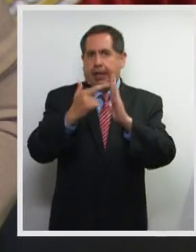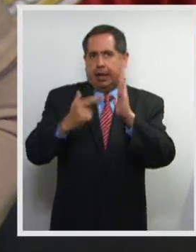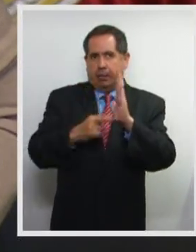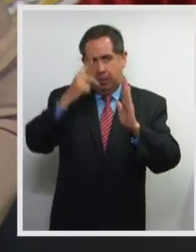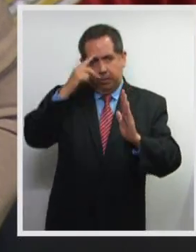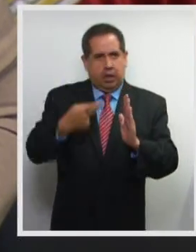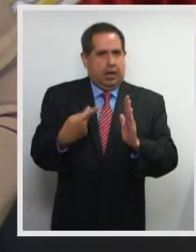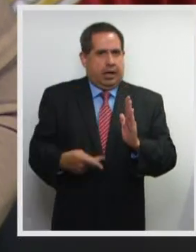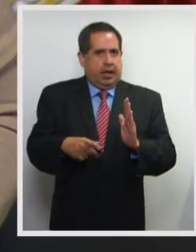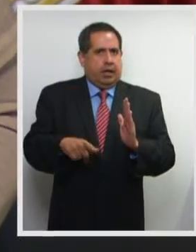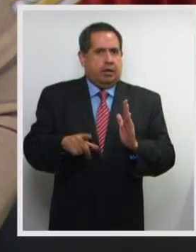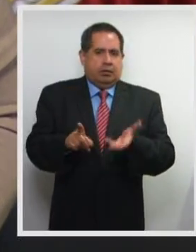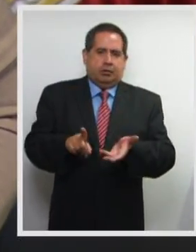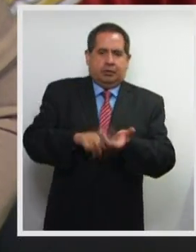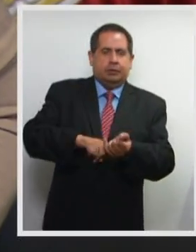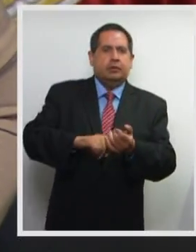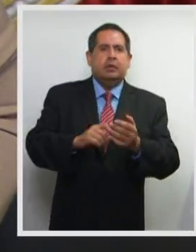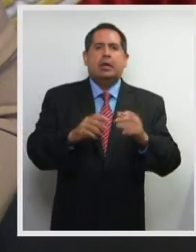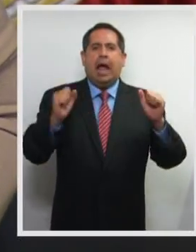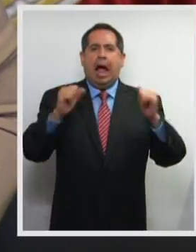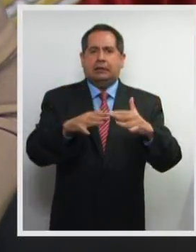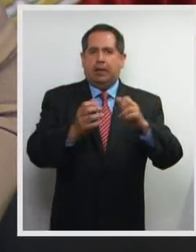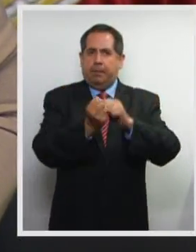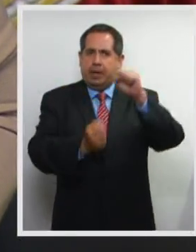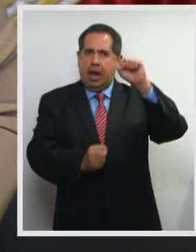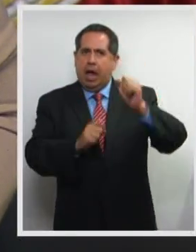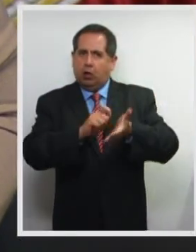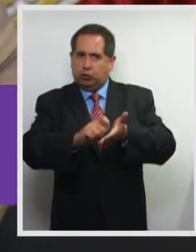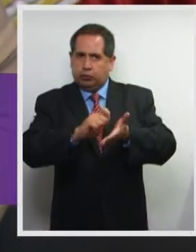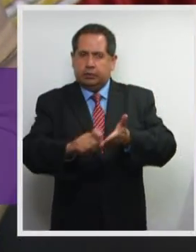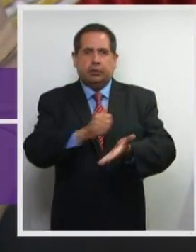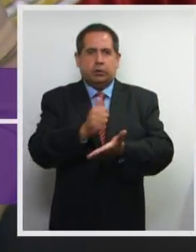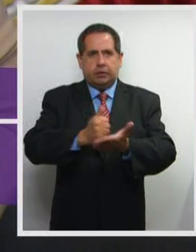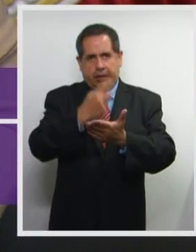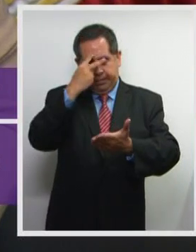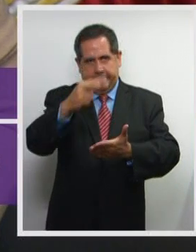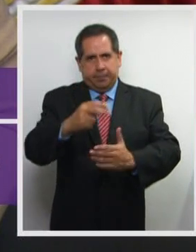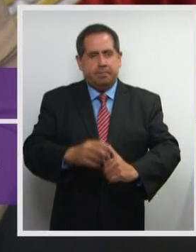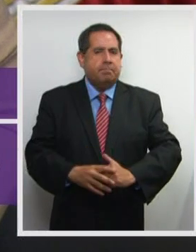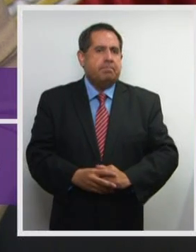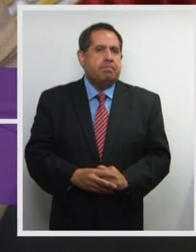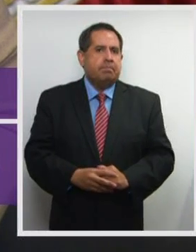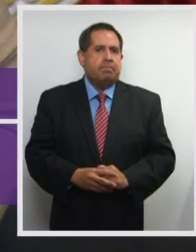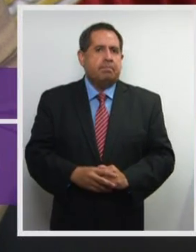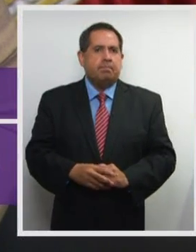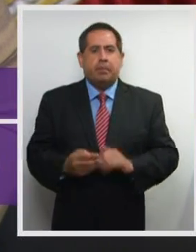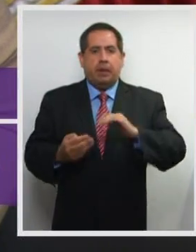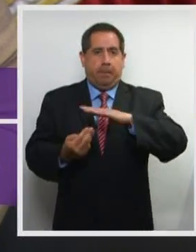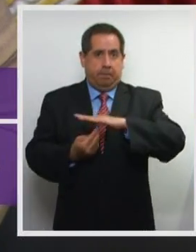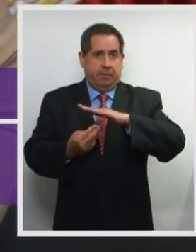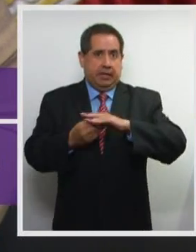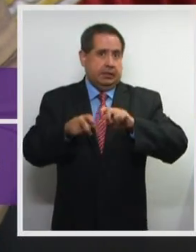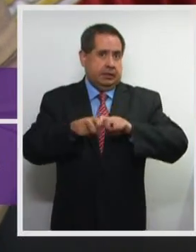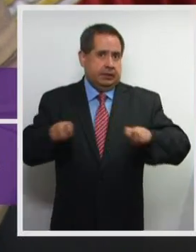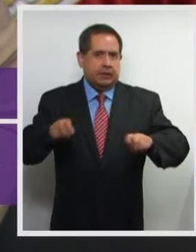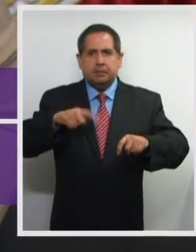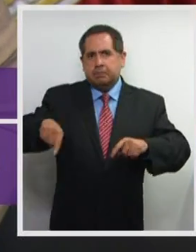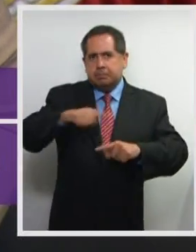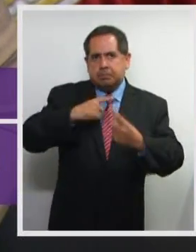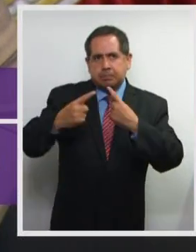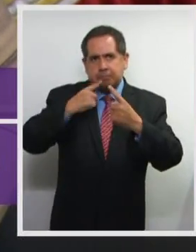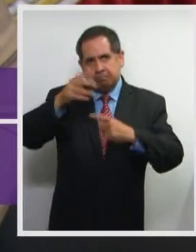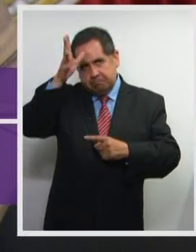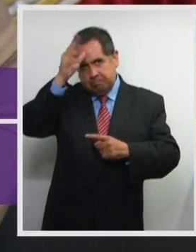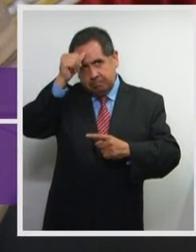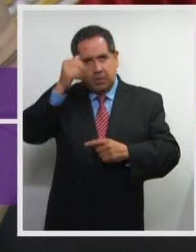Gobierno Interior de la Asamblea Constituyente de la Ciudad de México. Acuerdo de la mesa de consulta por el que